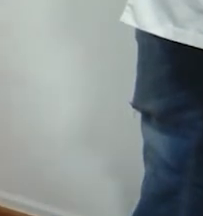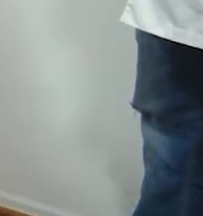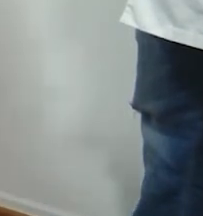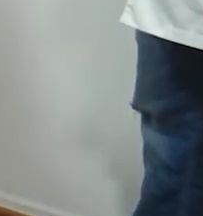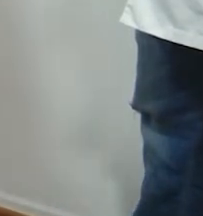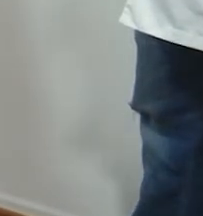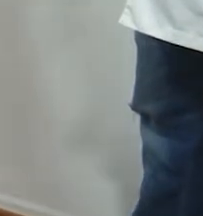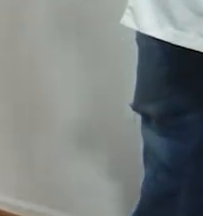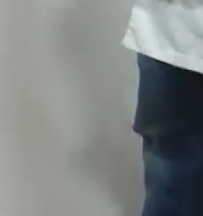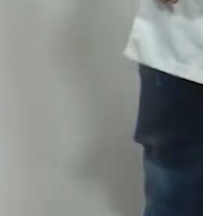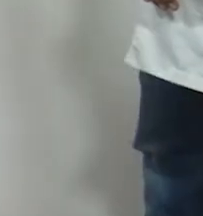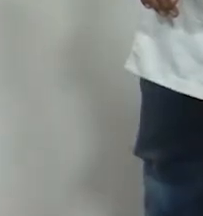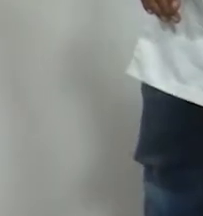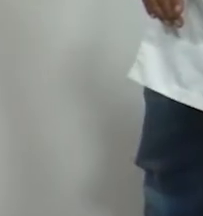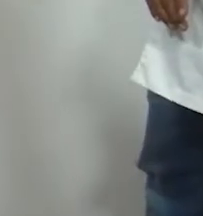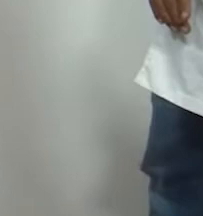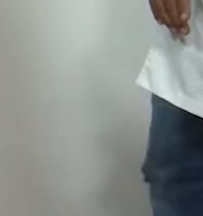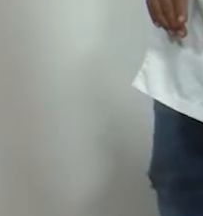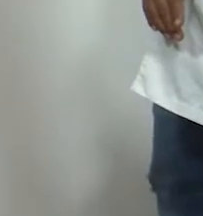Eso es.